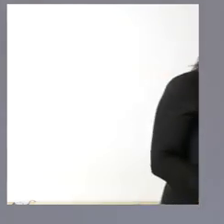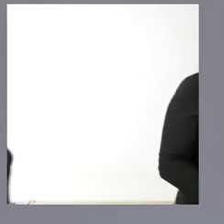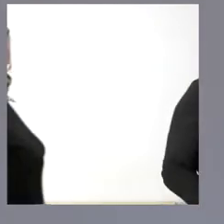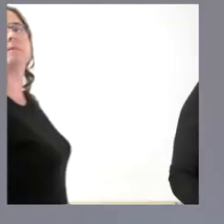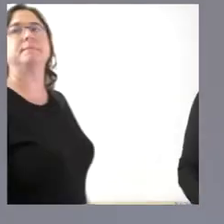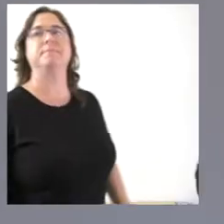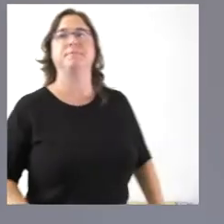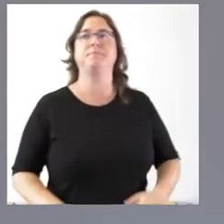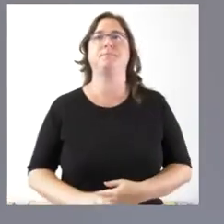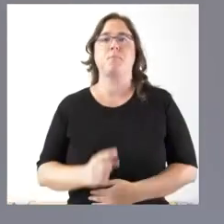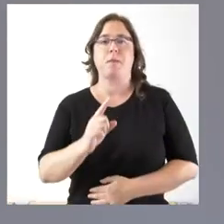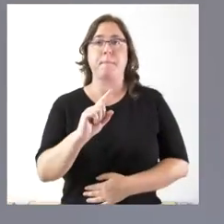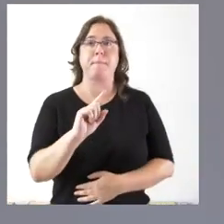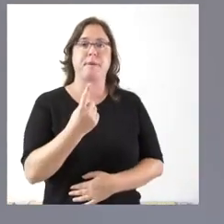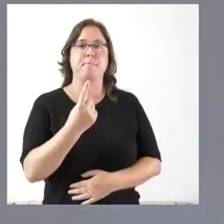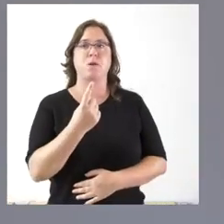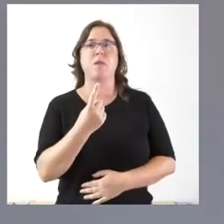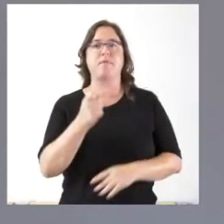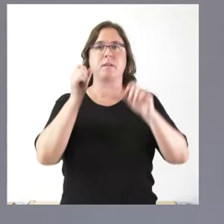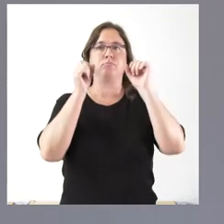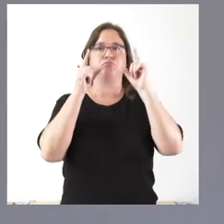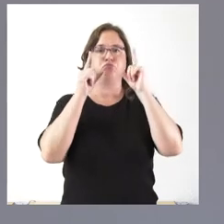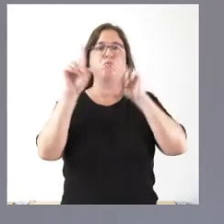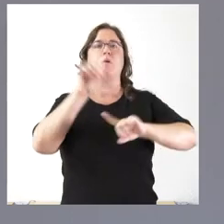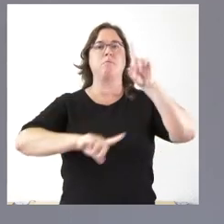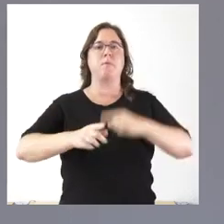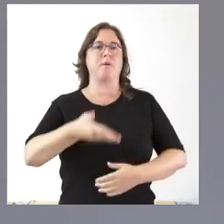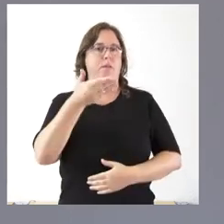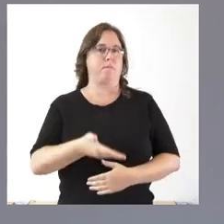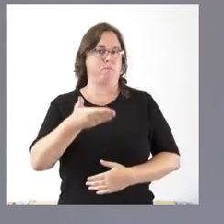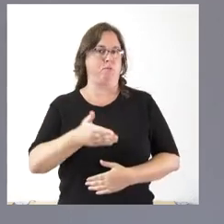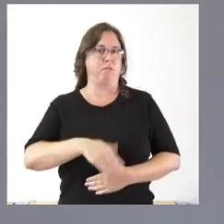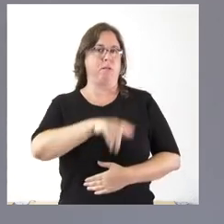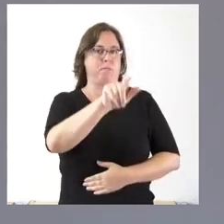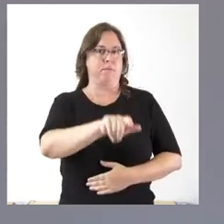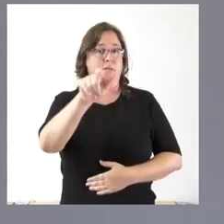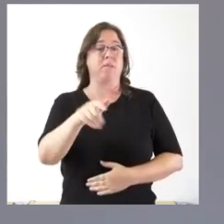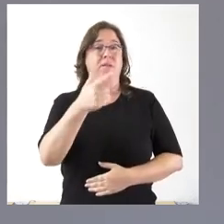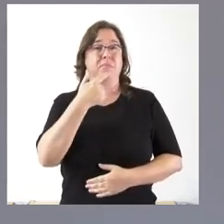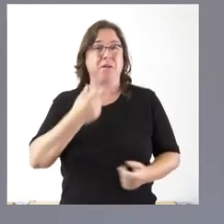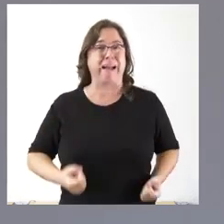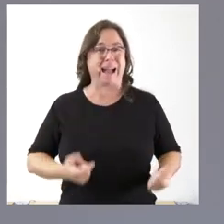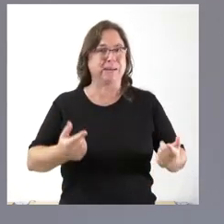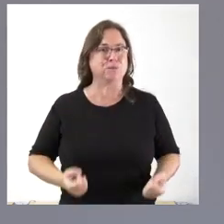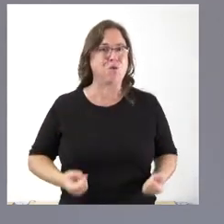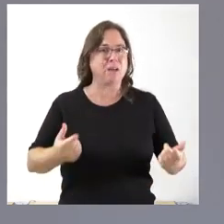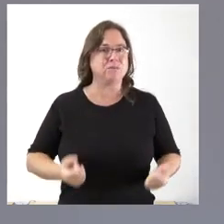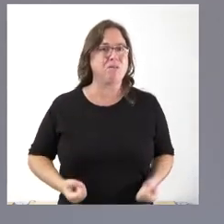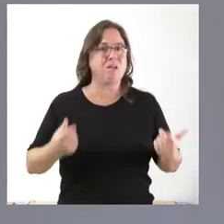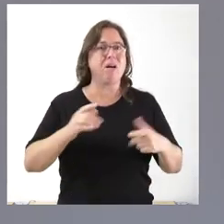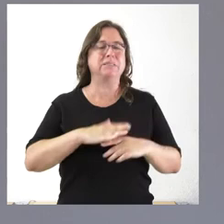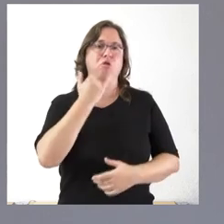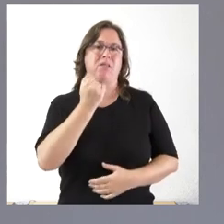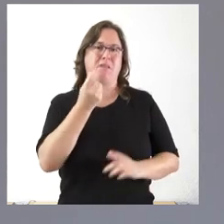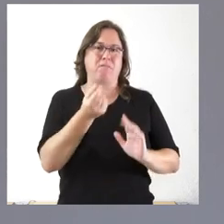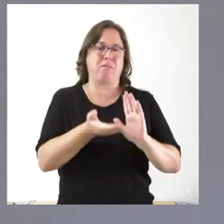por parte de muchos ciudadanos como consecuencia del coste de la energía. Esta es una realidad que no existía hace 5 o 10 años y que ha sido agravada en este